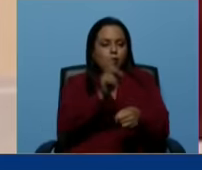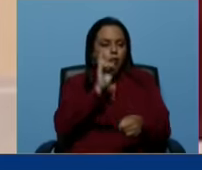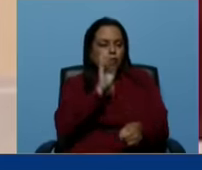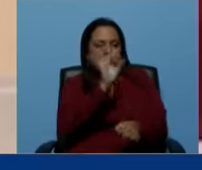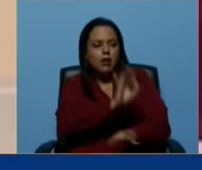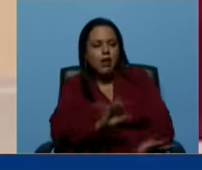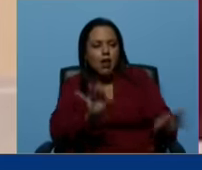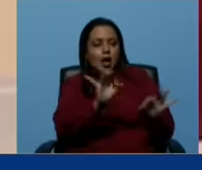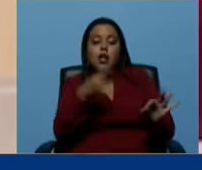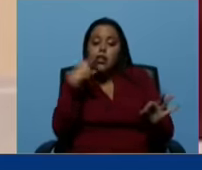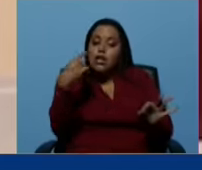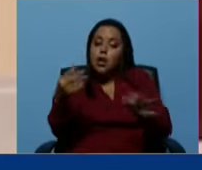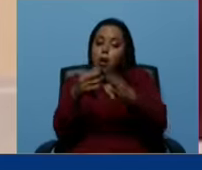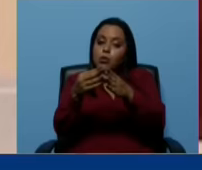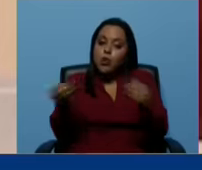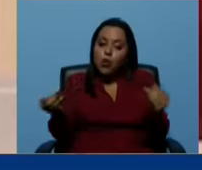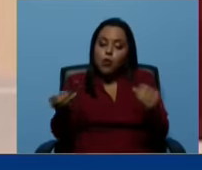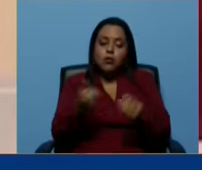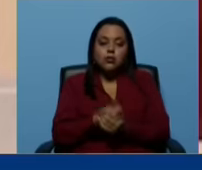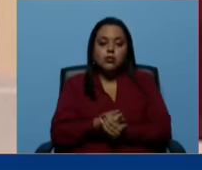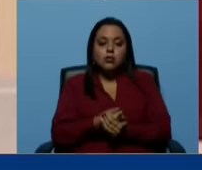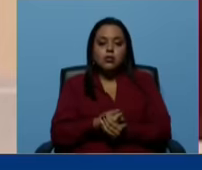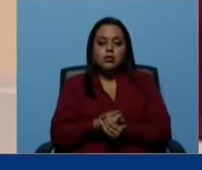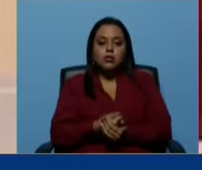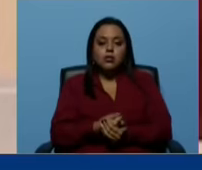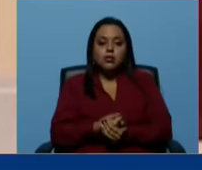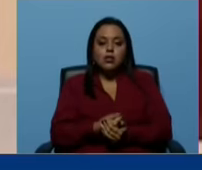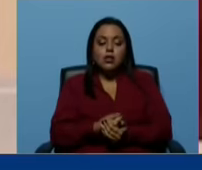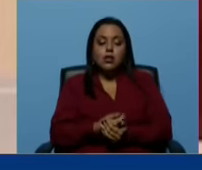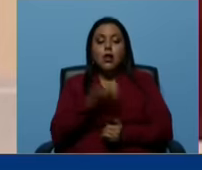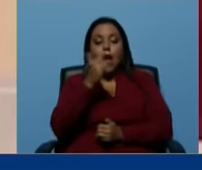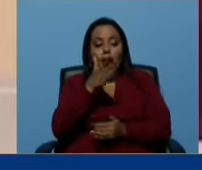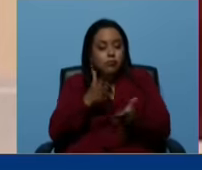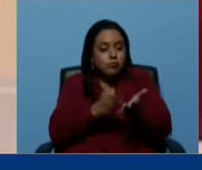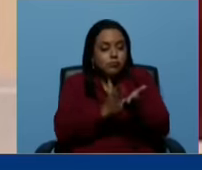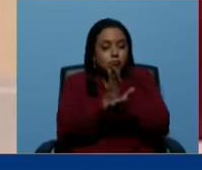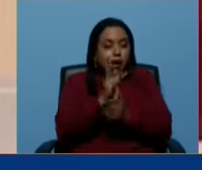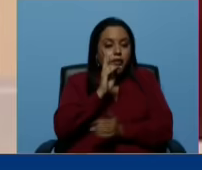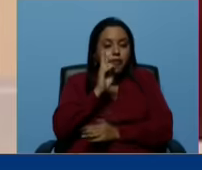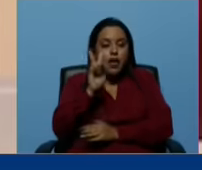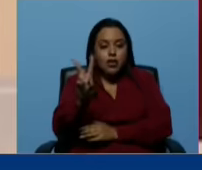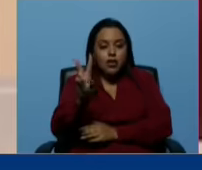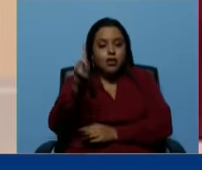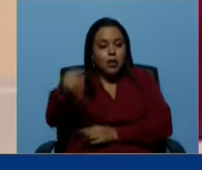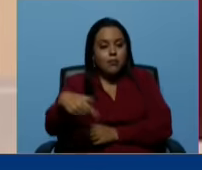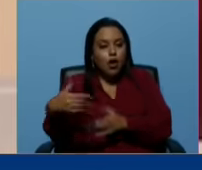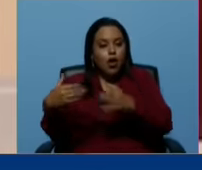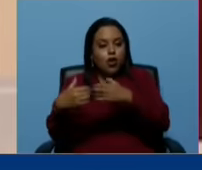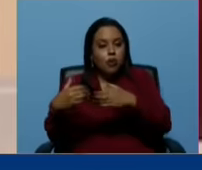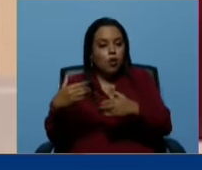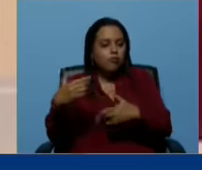todos, a los que creyeron viendo y le vieron la cara criminal al fascismo,